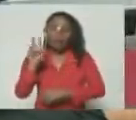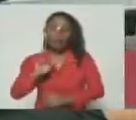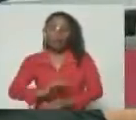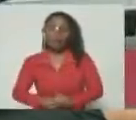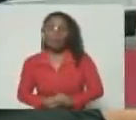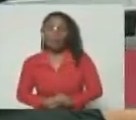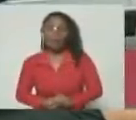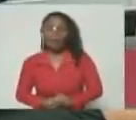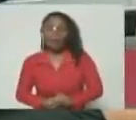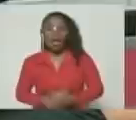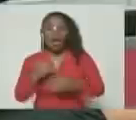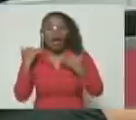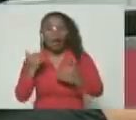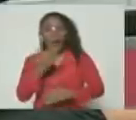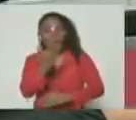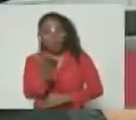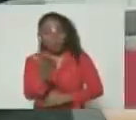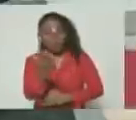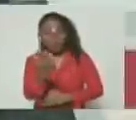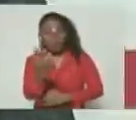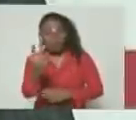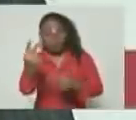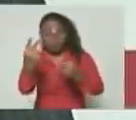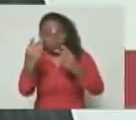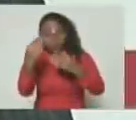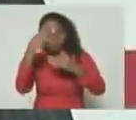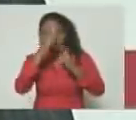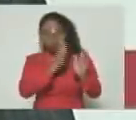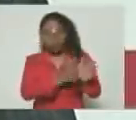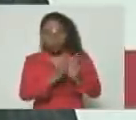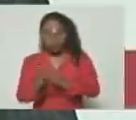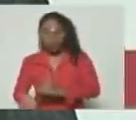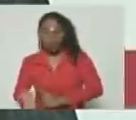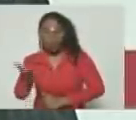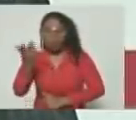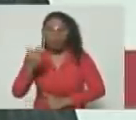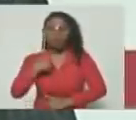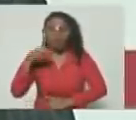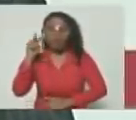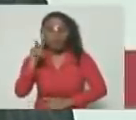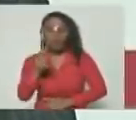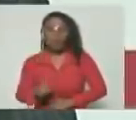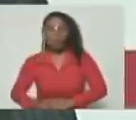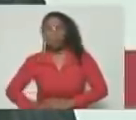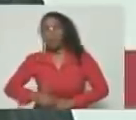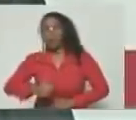Ahora, fíjense ustedes, una agenda muy importante. Yo le veo la máxima de las importancias.